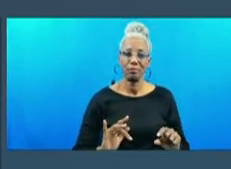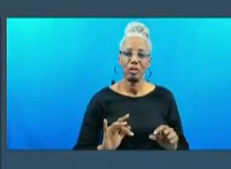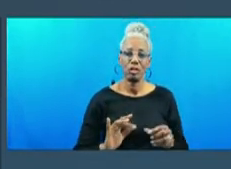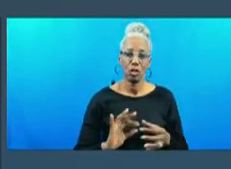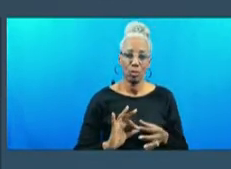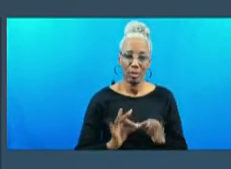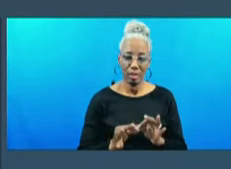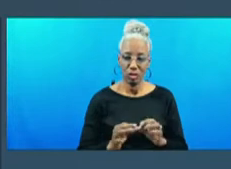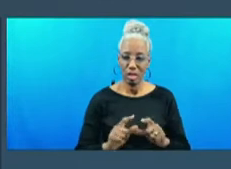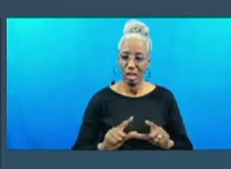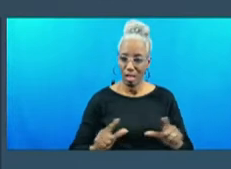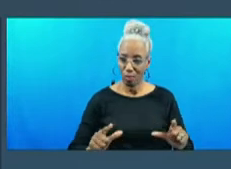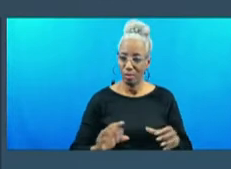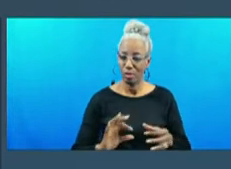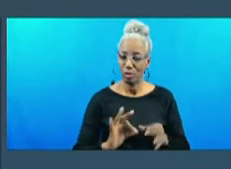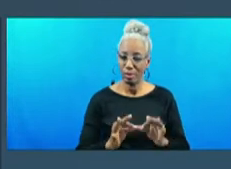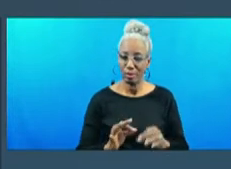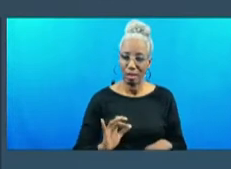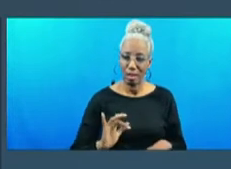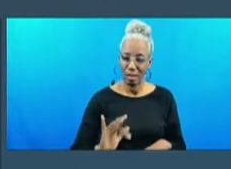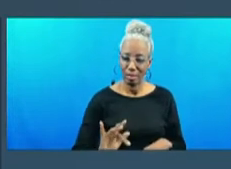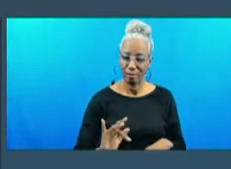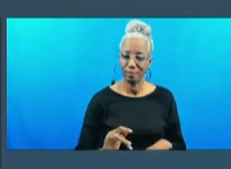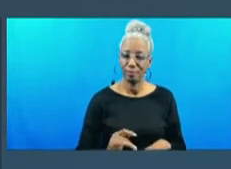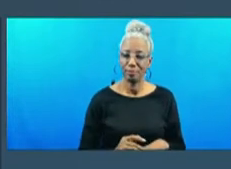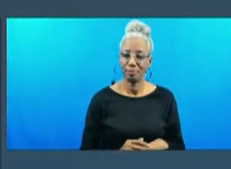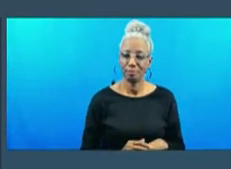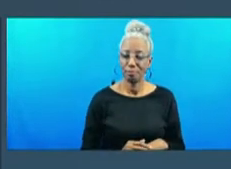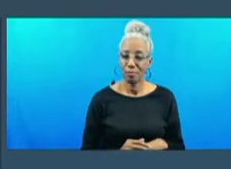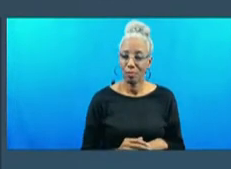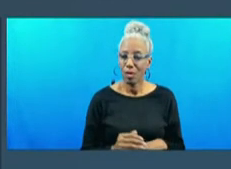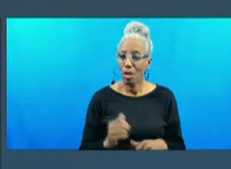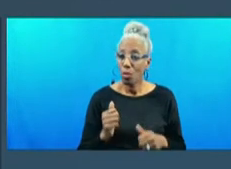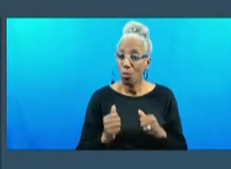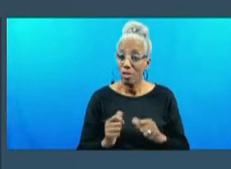Then click the language you desire.